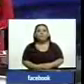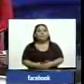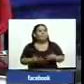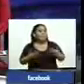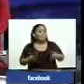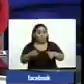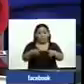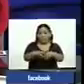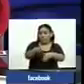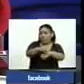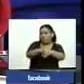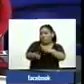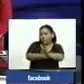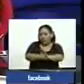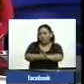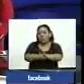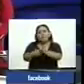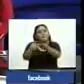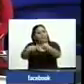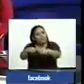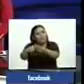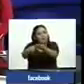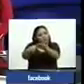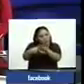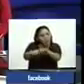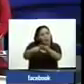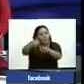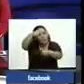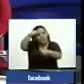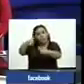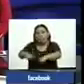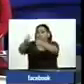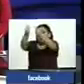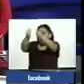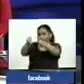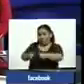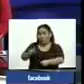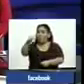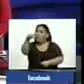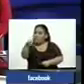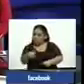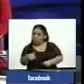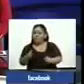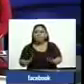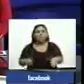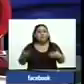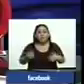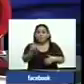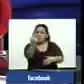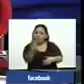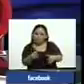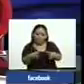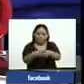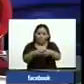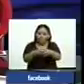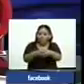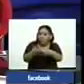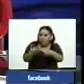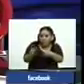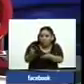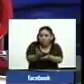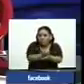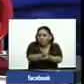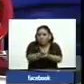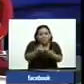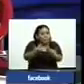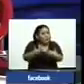Los diputados continúan con las discusiones del presupuesto. Con la jornada de este día, el presidente de la Comisión de Hacienda ha dado por cerrada